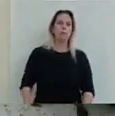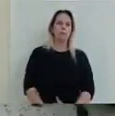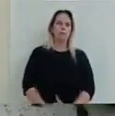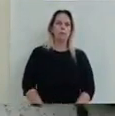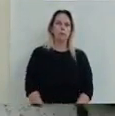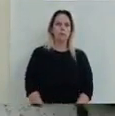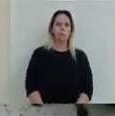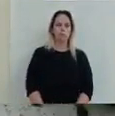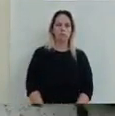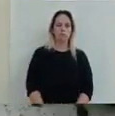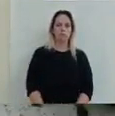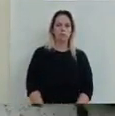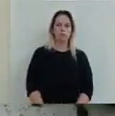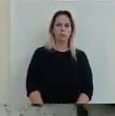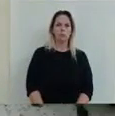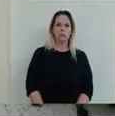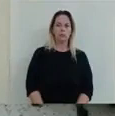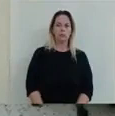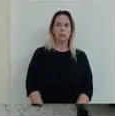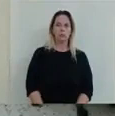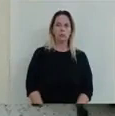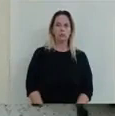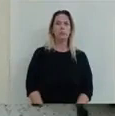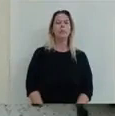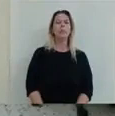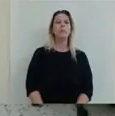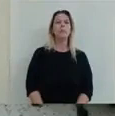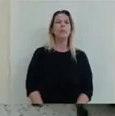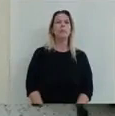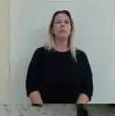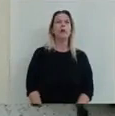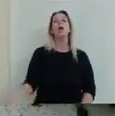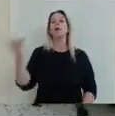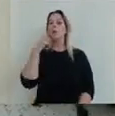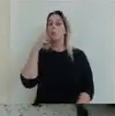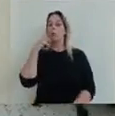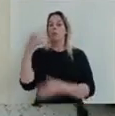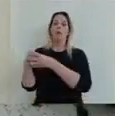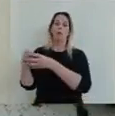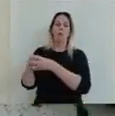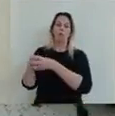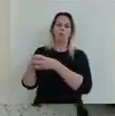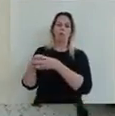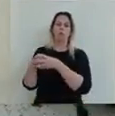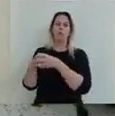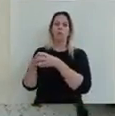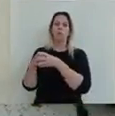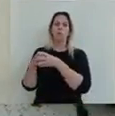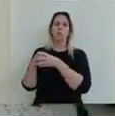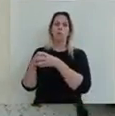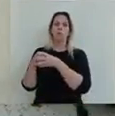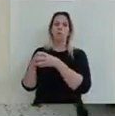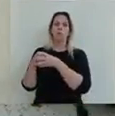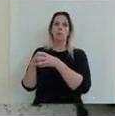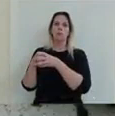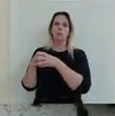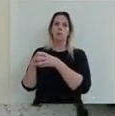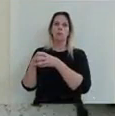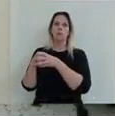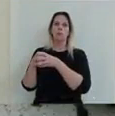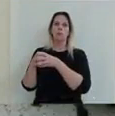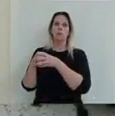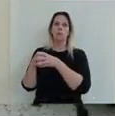del aislamiento social preventivo y obligatorio, el municipio de Paso de los Libres recibió de parte del gobierno provincial la suma de pesos 3